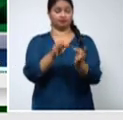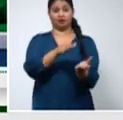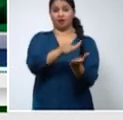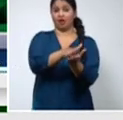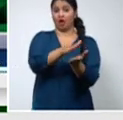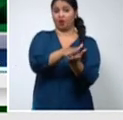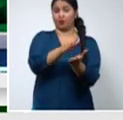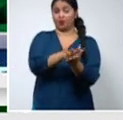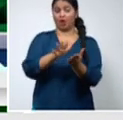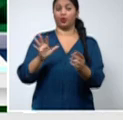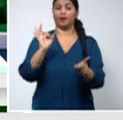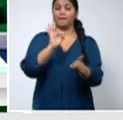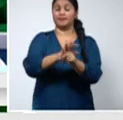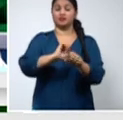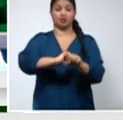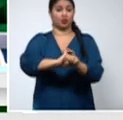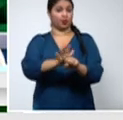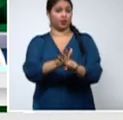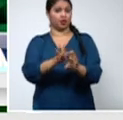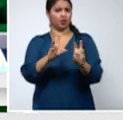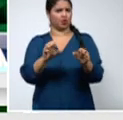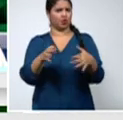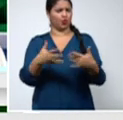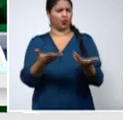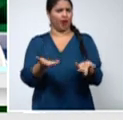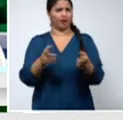la pandemia representan el